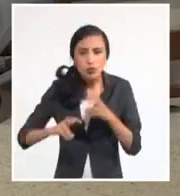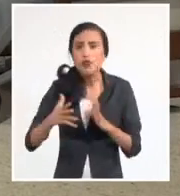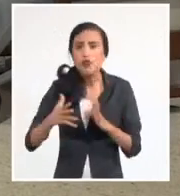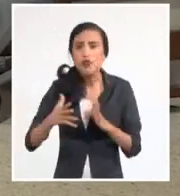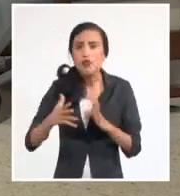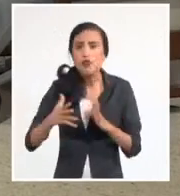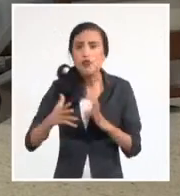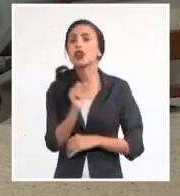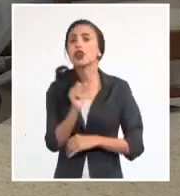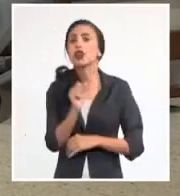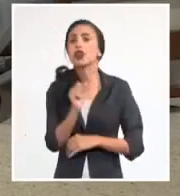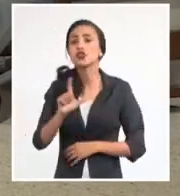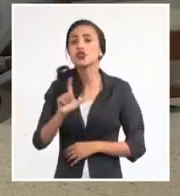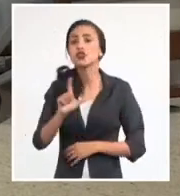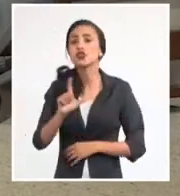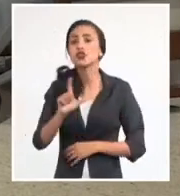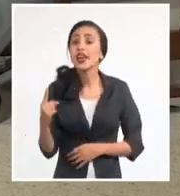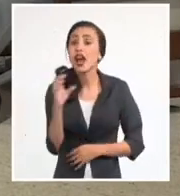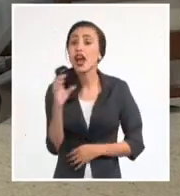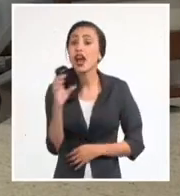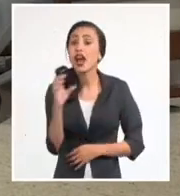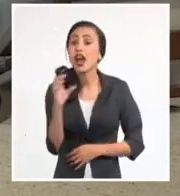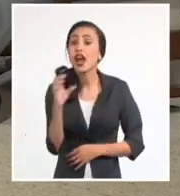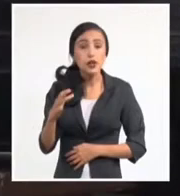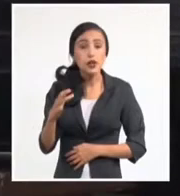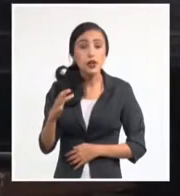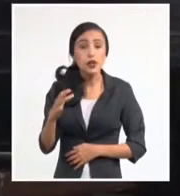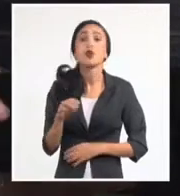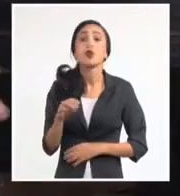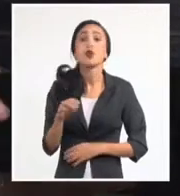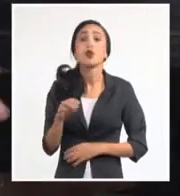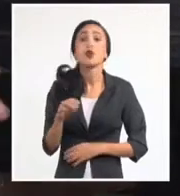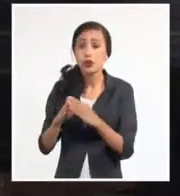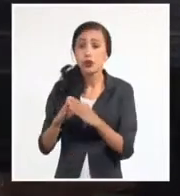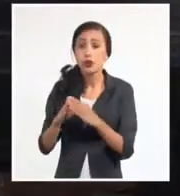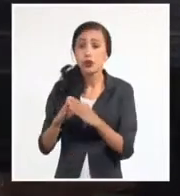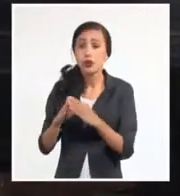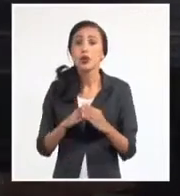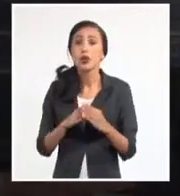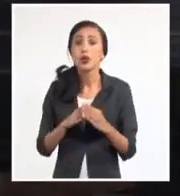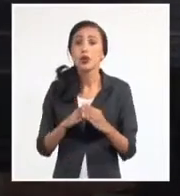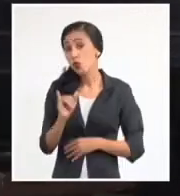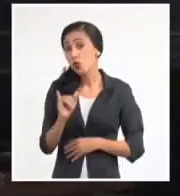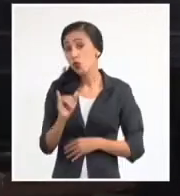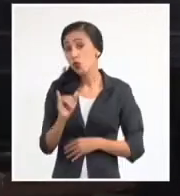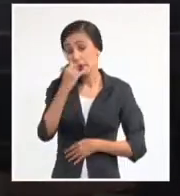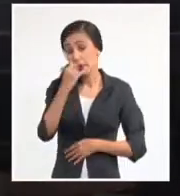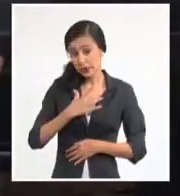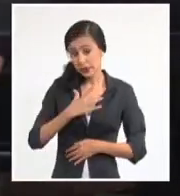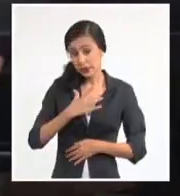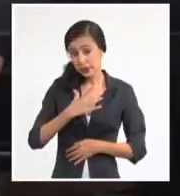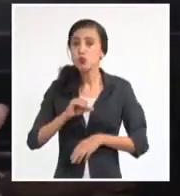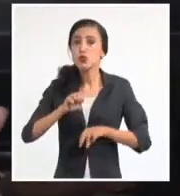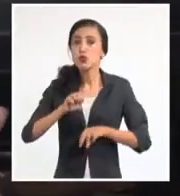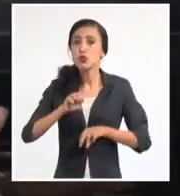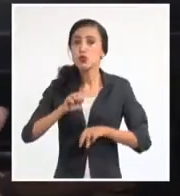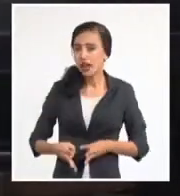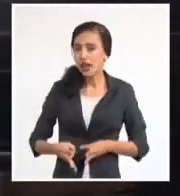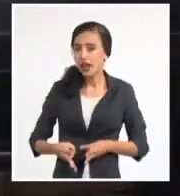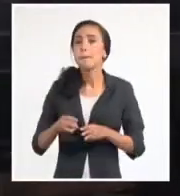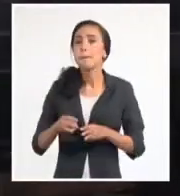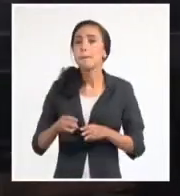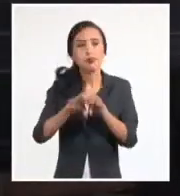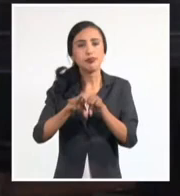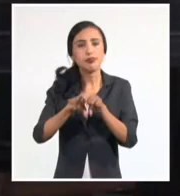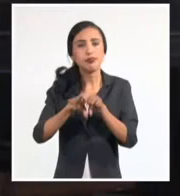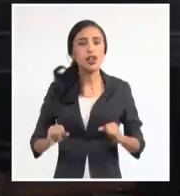social, institucional, mediática y comunitaria, tanto en el ámbito físico como en el ámbito digital, para dar a conocer también el